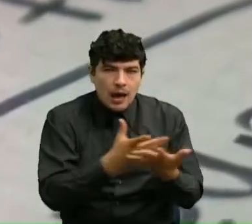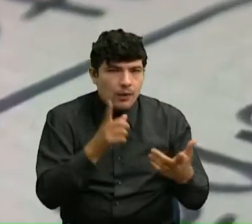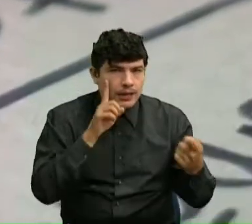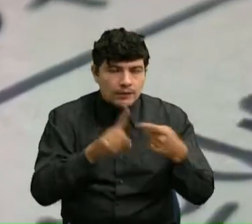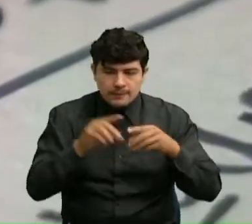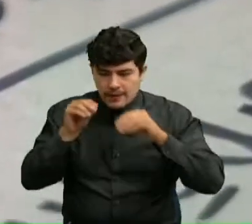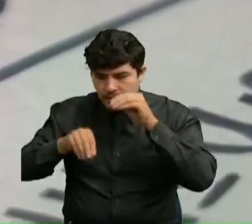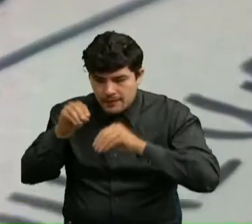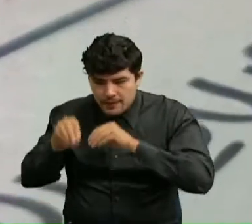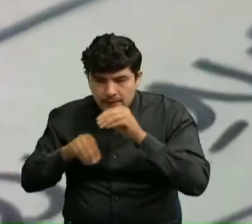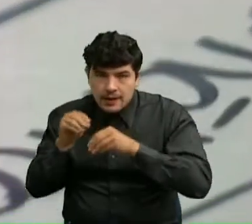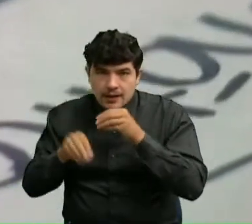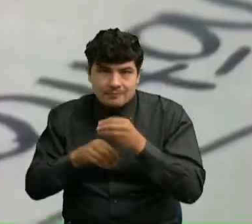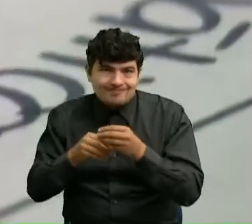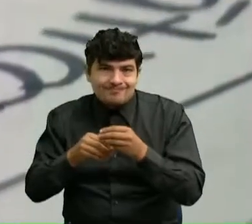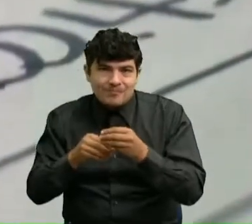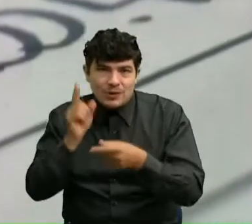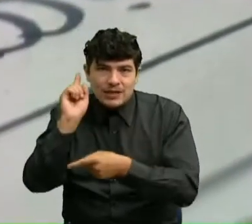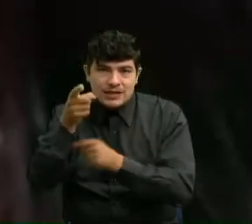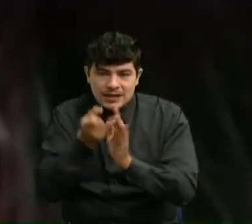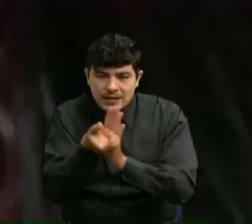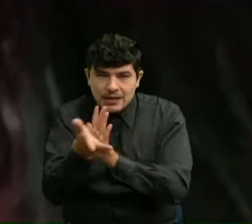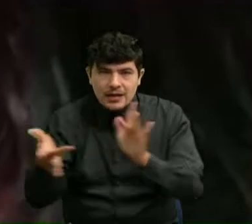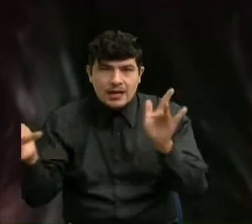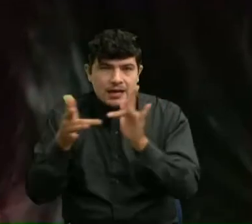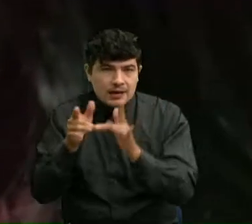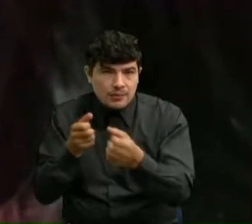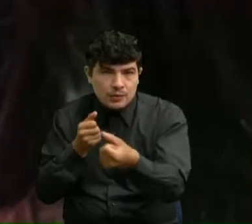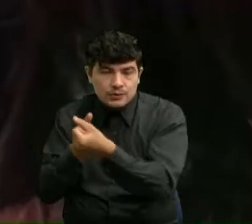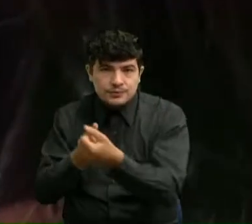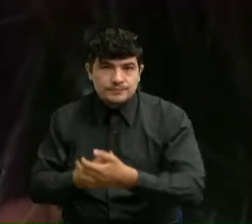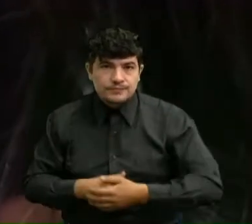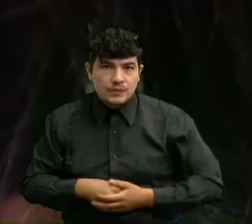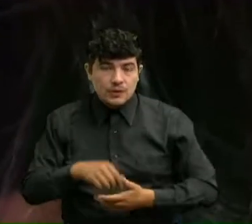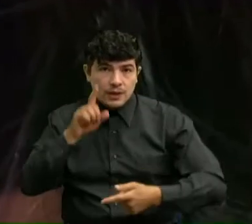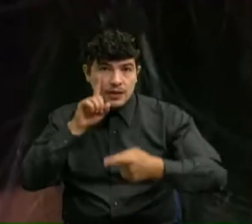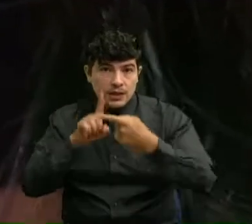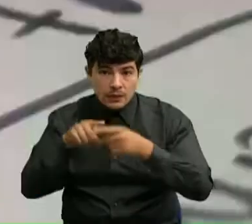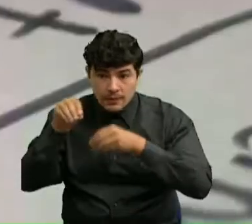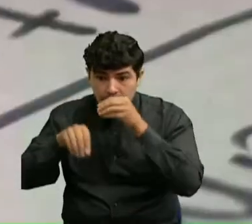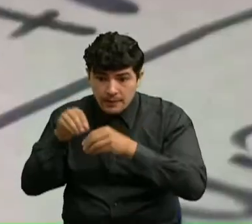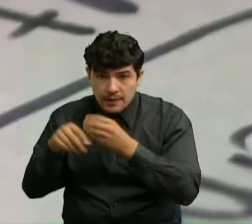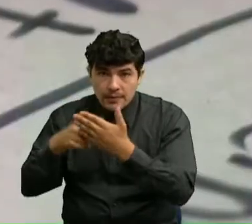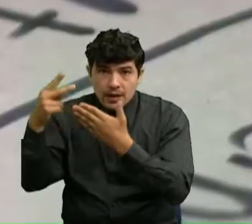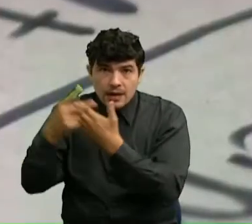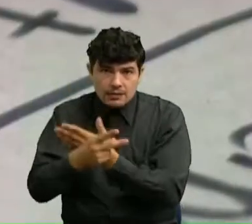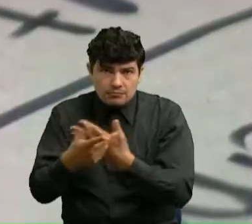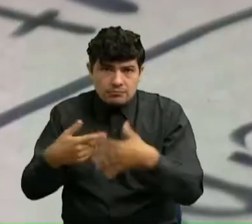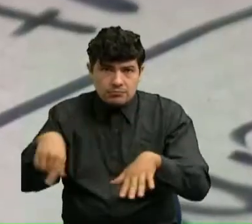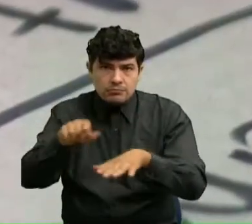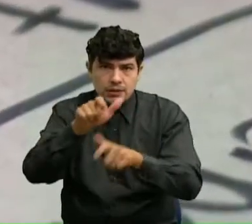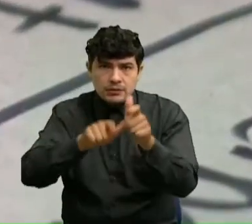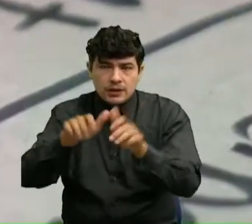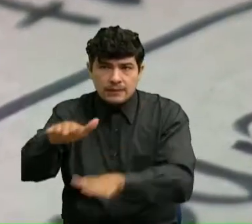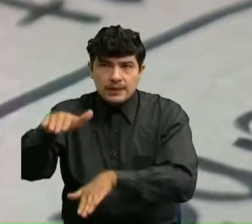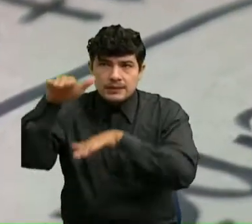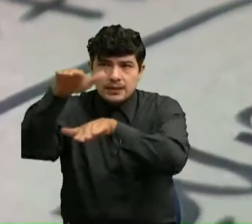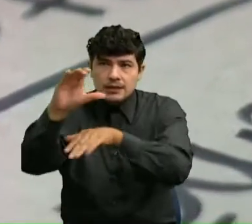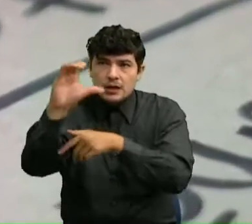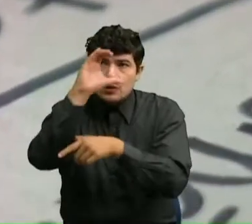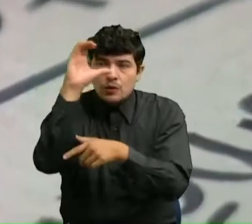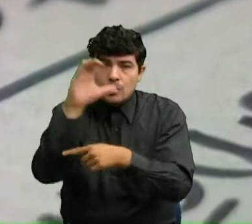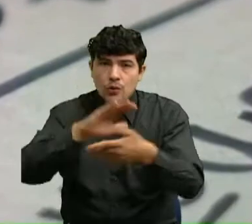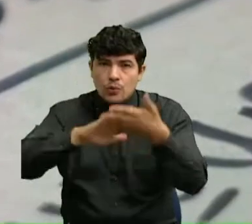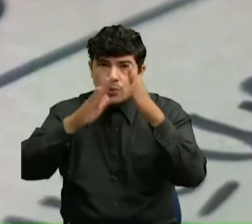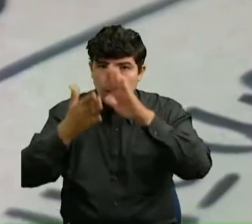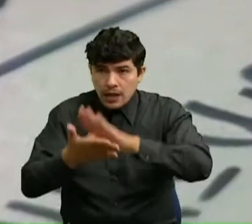públicas. Y es que en este ejercicio se quiere llegar a diferentes municipios para que los representantes de la comunidad puedan hacer sus aportes.